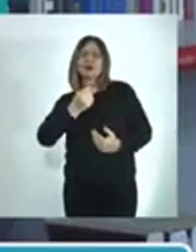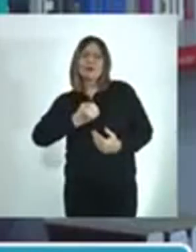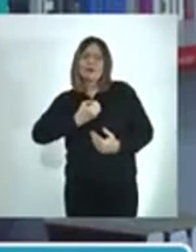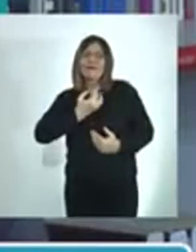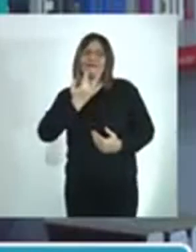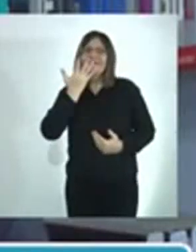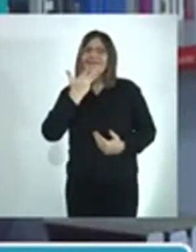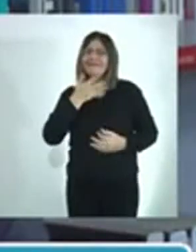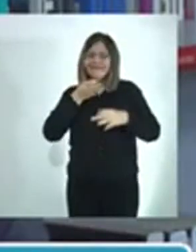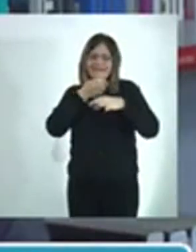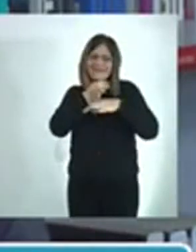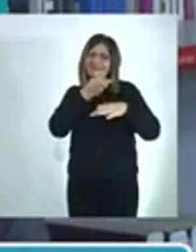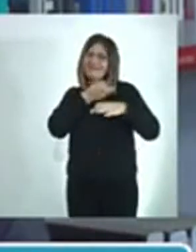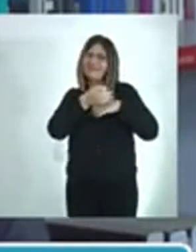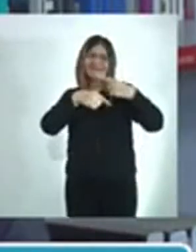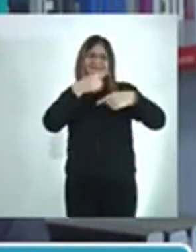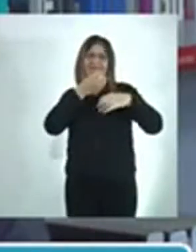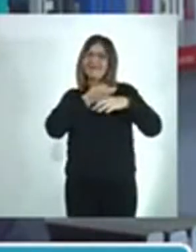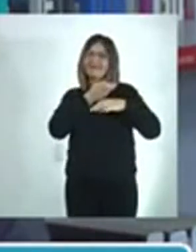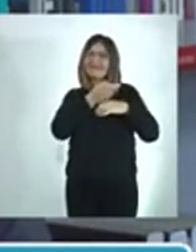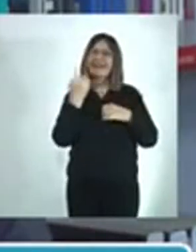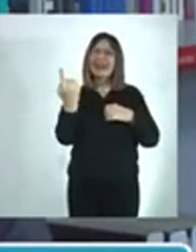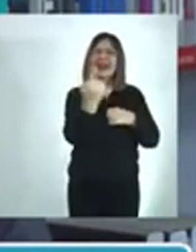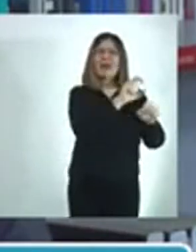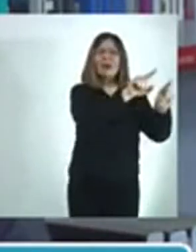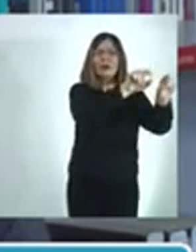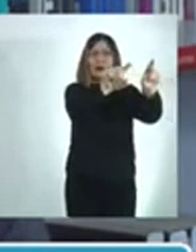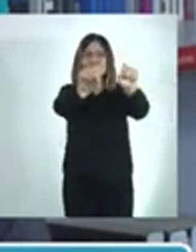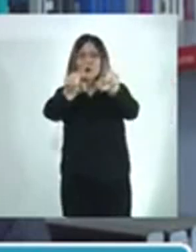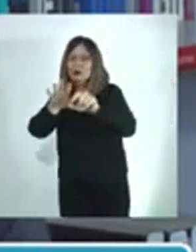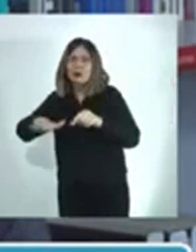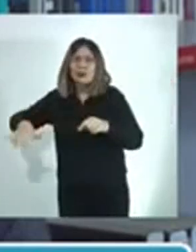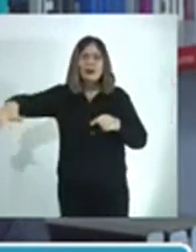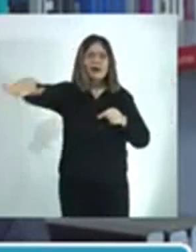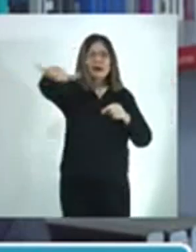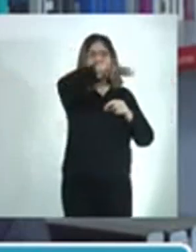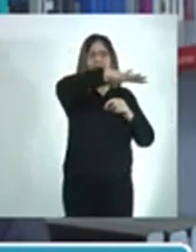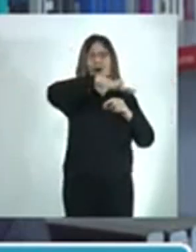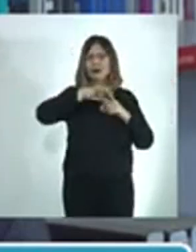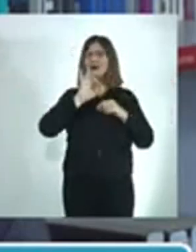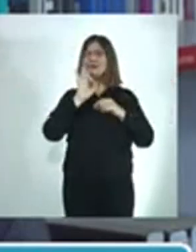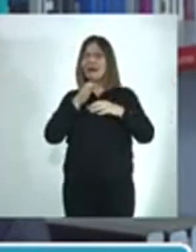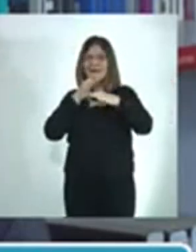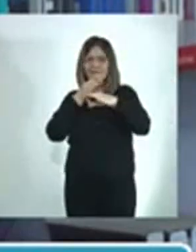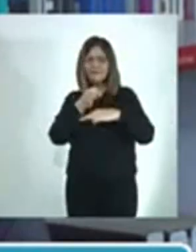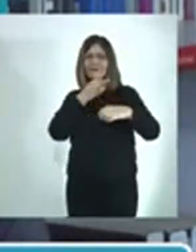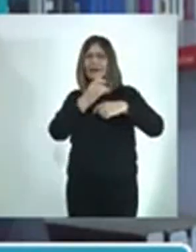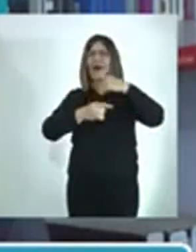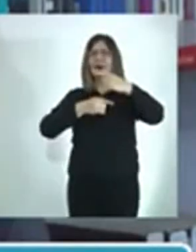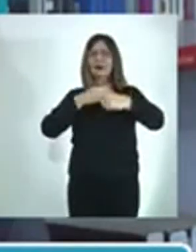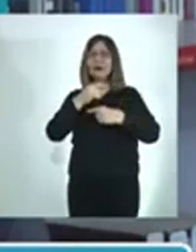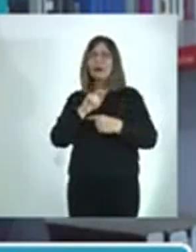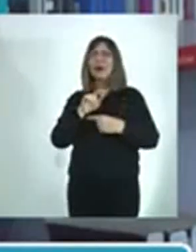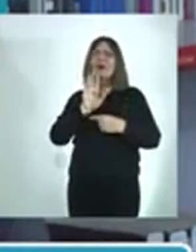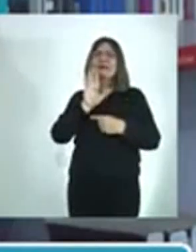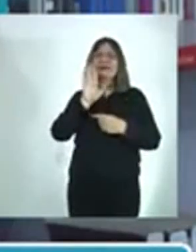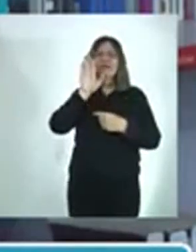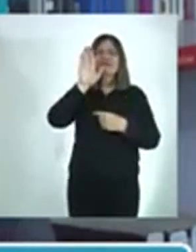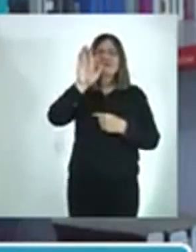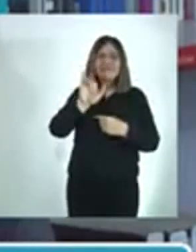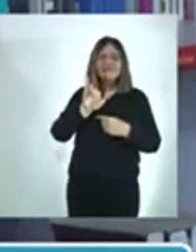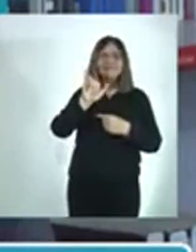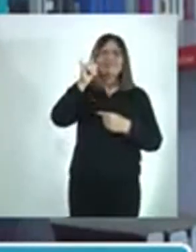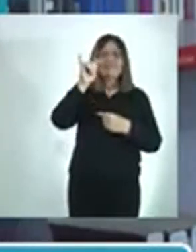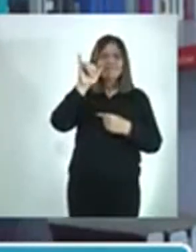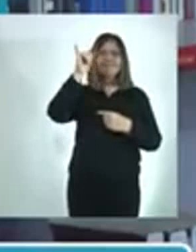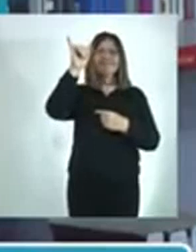enseñar. Y cada docente es la semilla de un futuro mejor, a partir de lo que hacen, a partir de lo